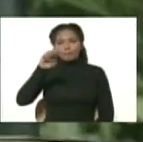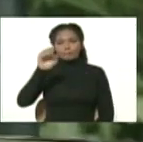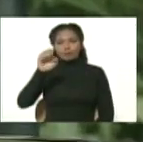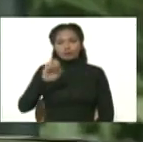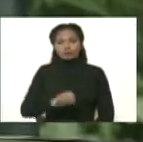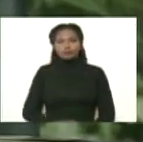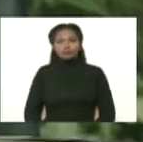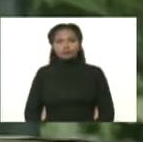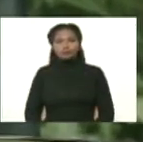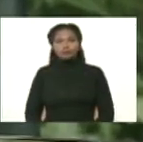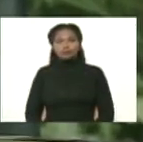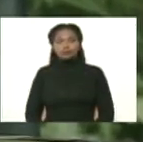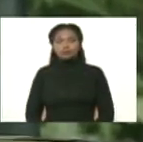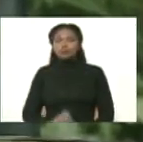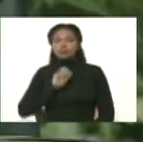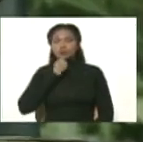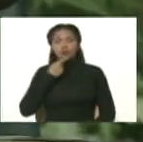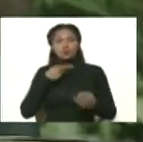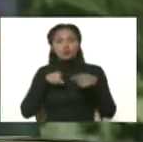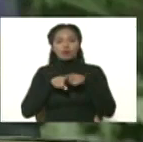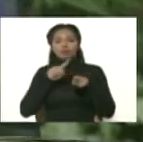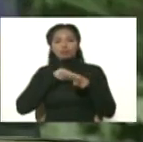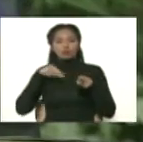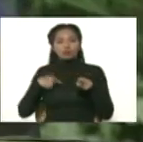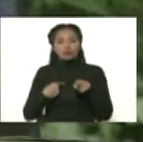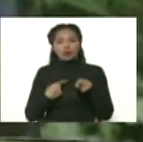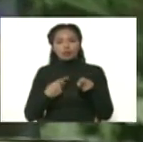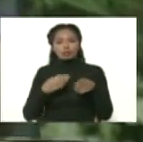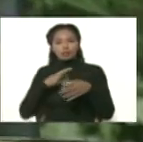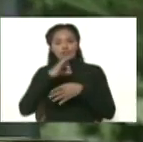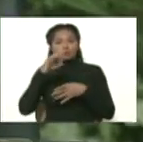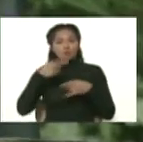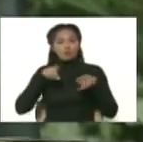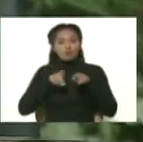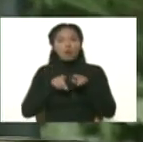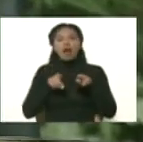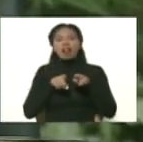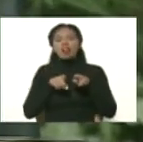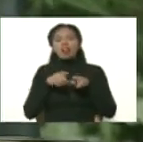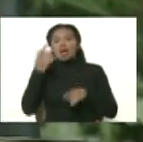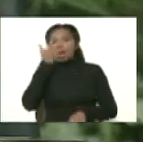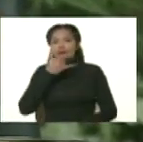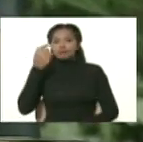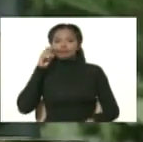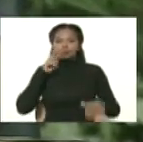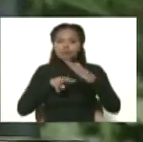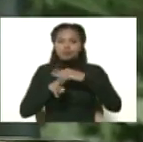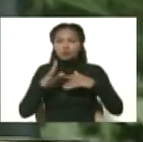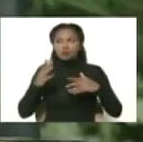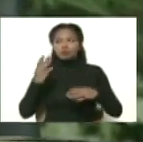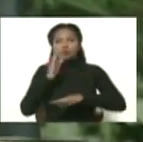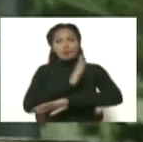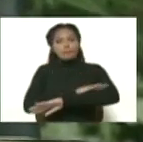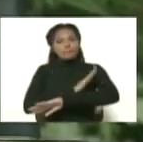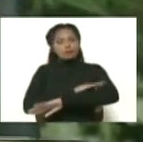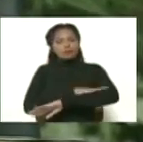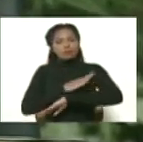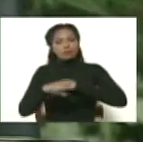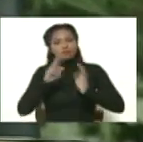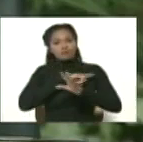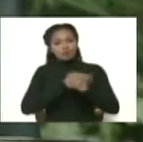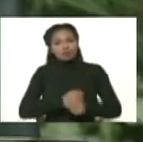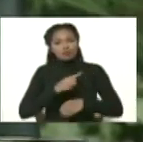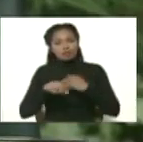además, claves desde nuestra estética afro, visibilización y actitud de